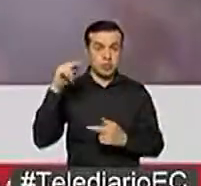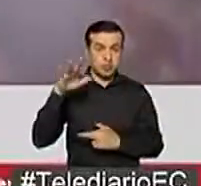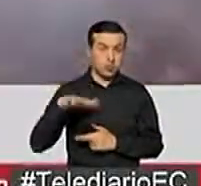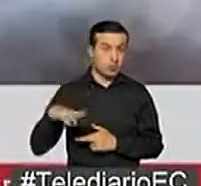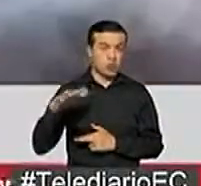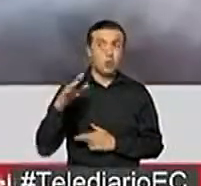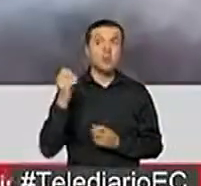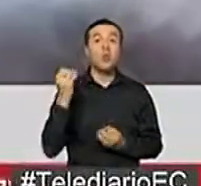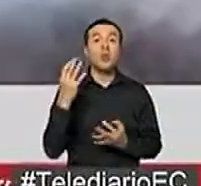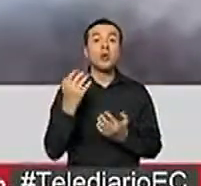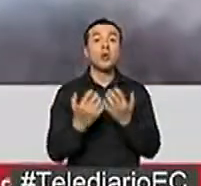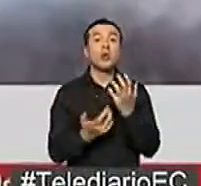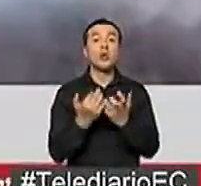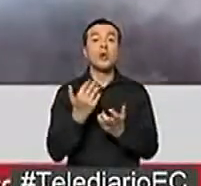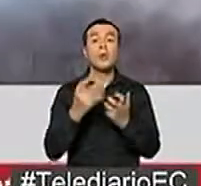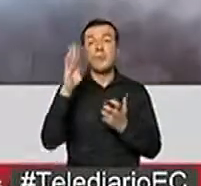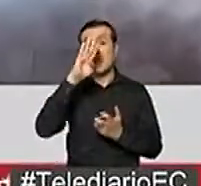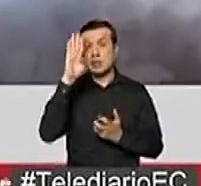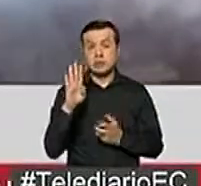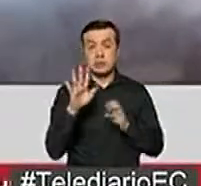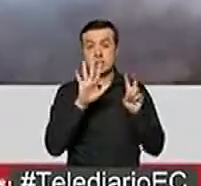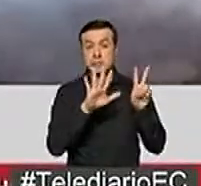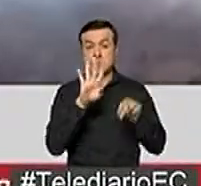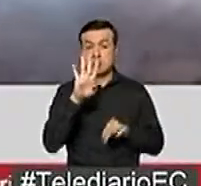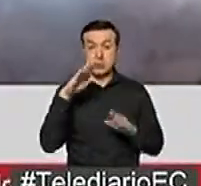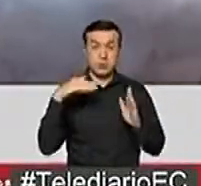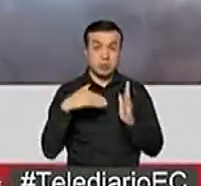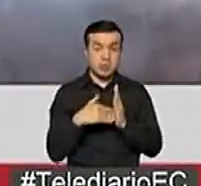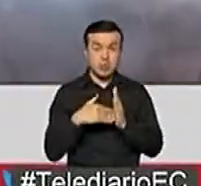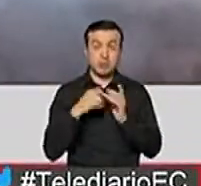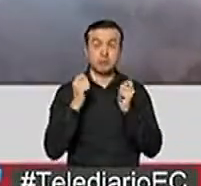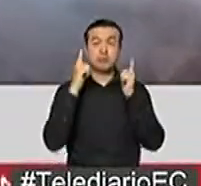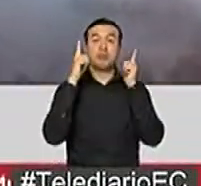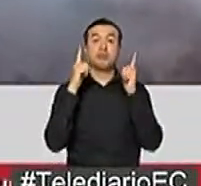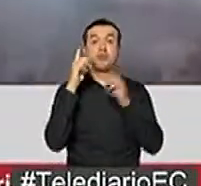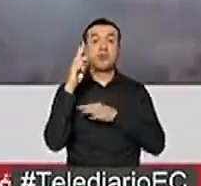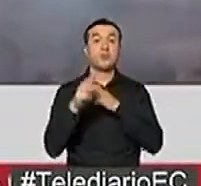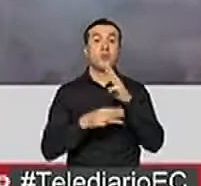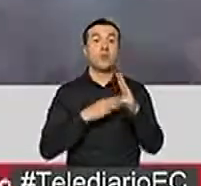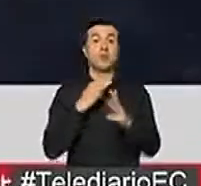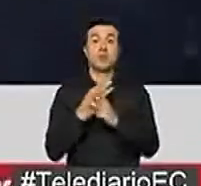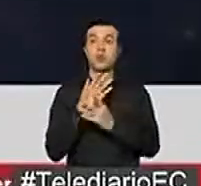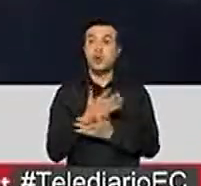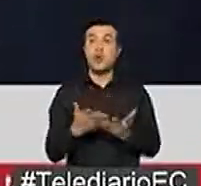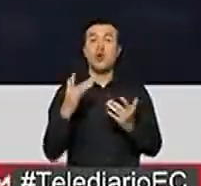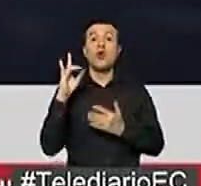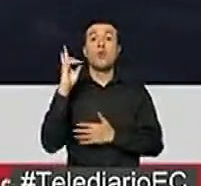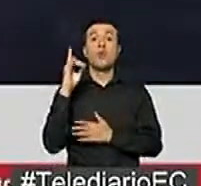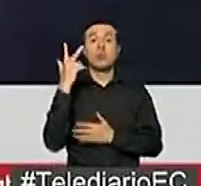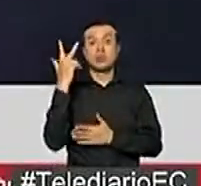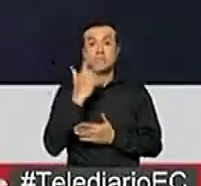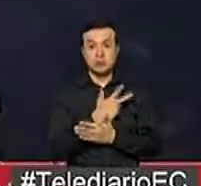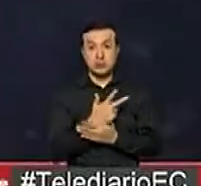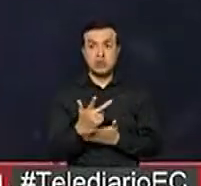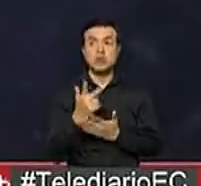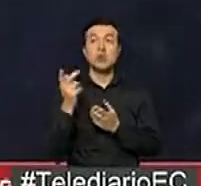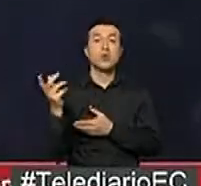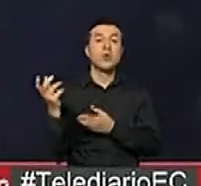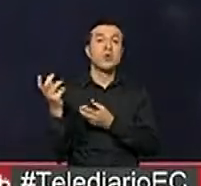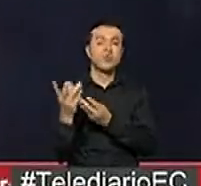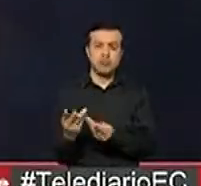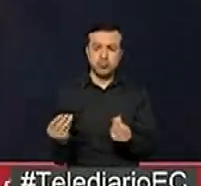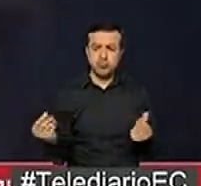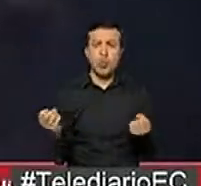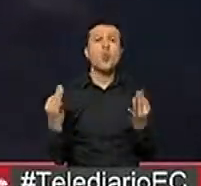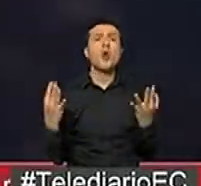La cifra de incendios en Brasil de 74.000 este año prendió las alertas a escala mundial y en Bolivia en 3 semanas se consumieron más de